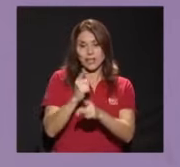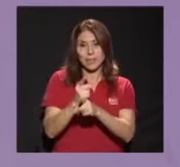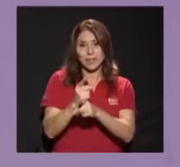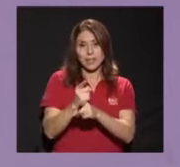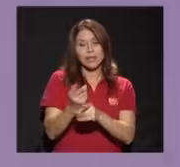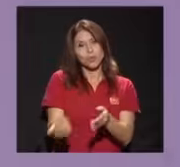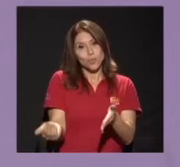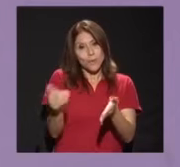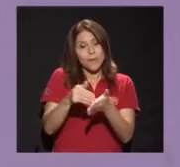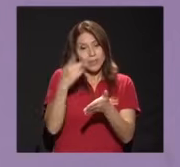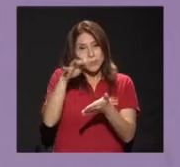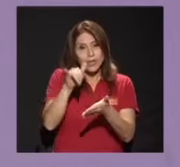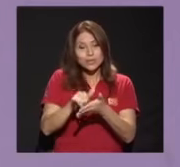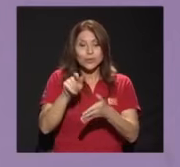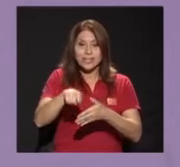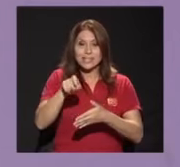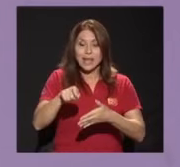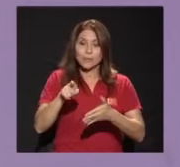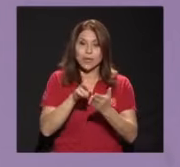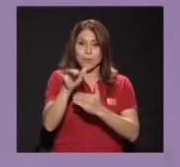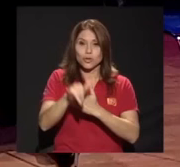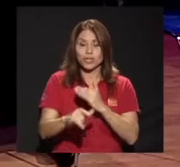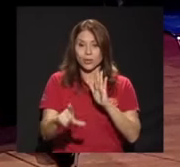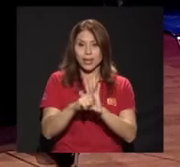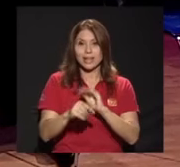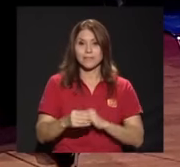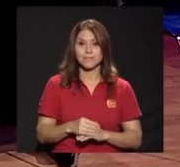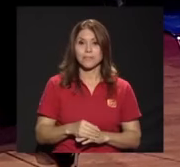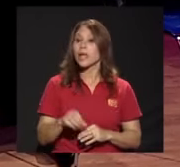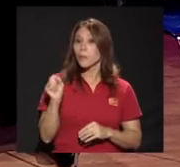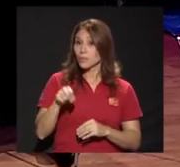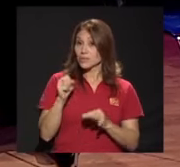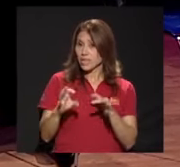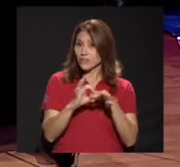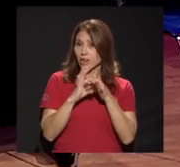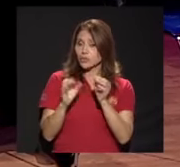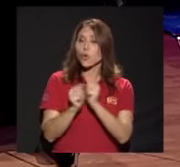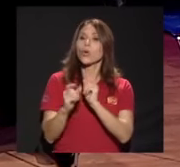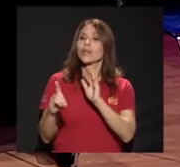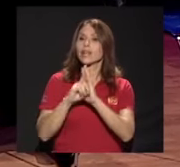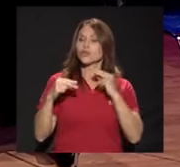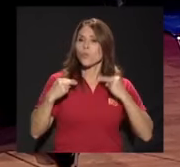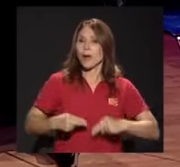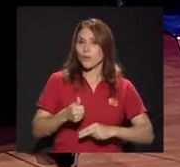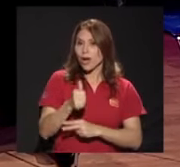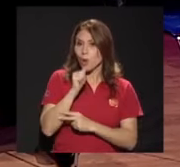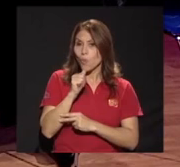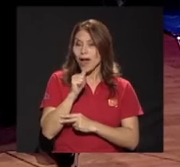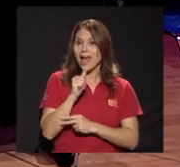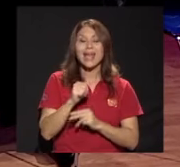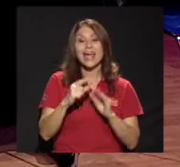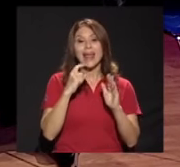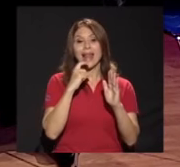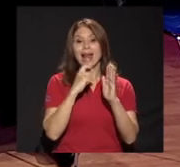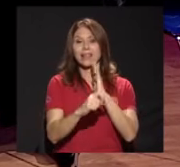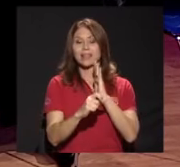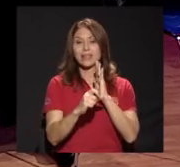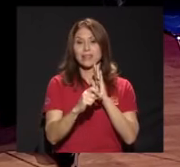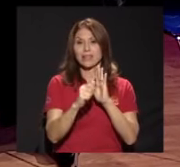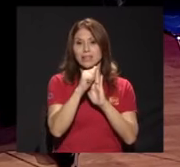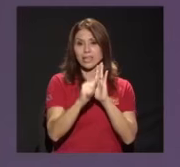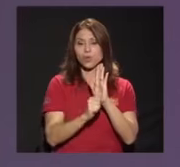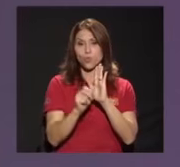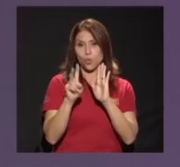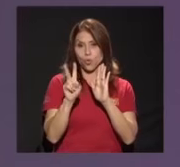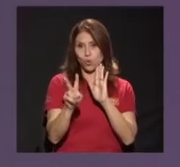necesitamos el proyecto de ley. Claro, y en relación con el derecho humano al agua, en el artículo 2, de hecho es el primer inciso, ¿verdad?, hace